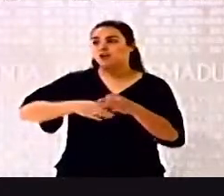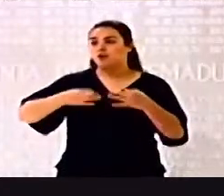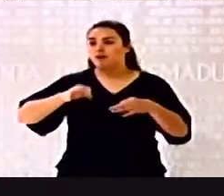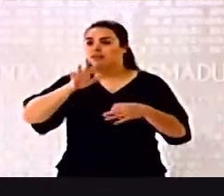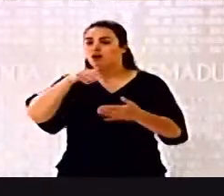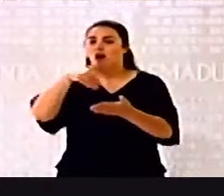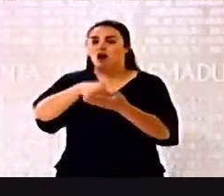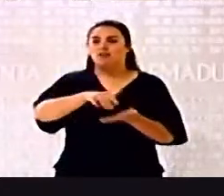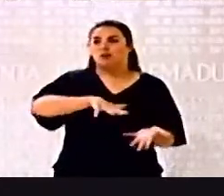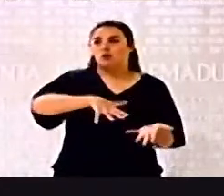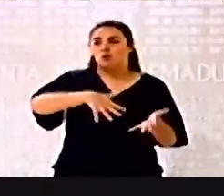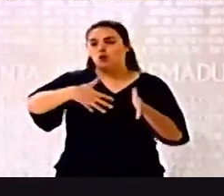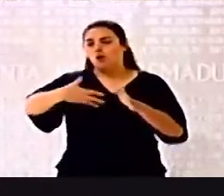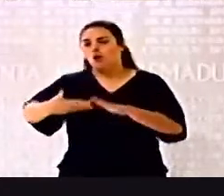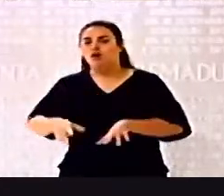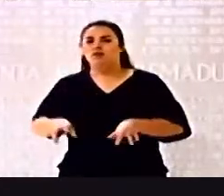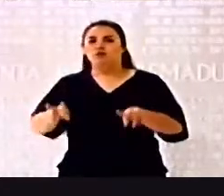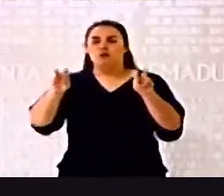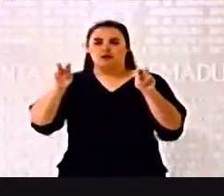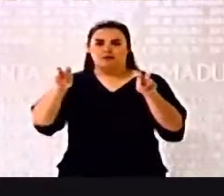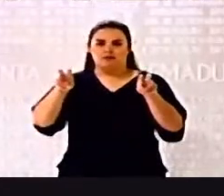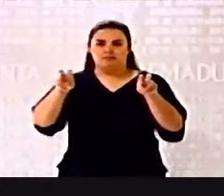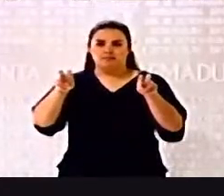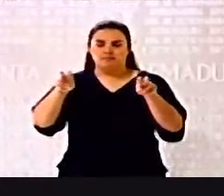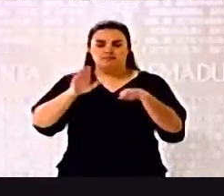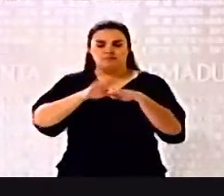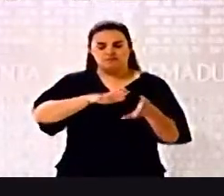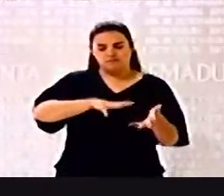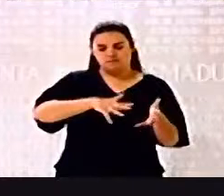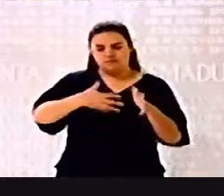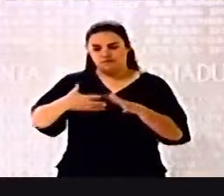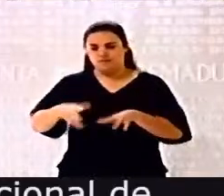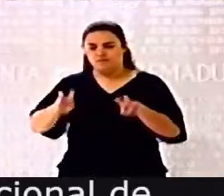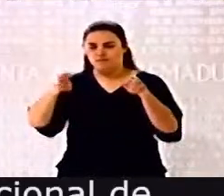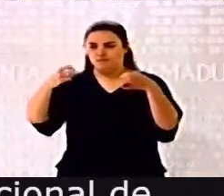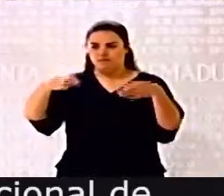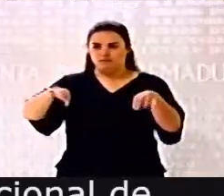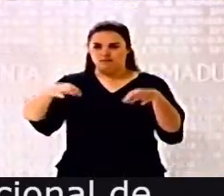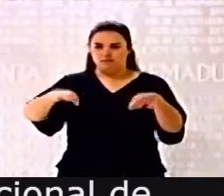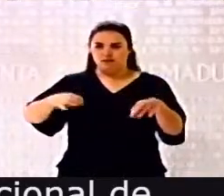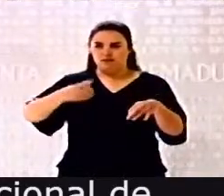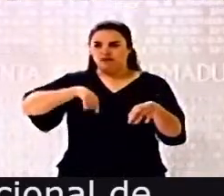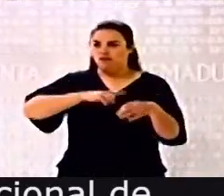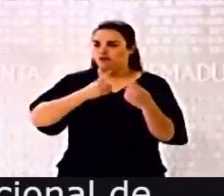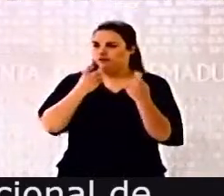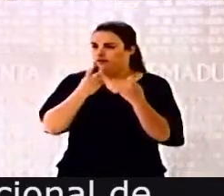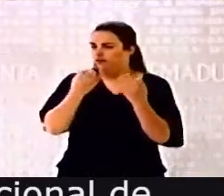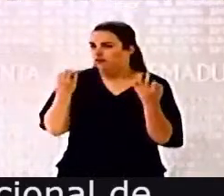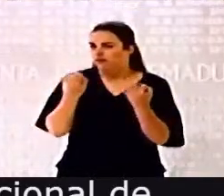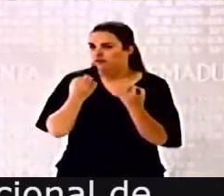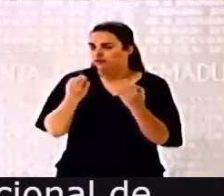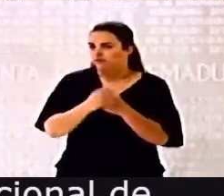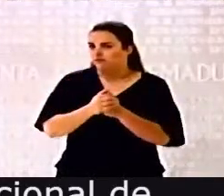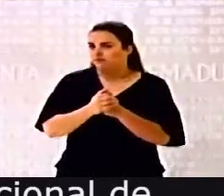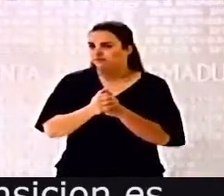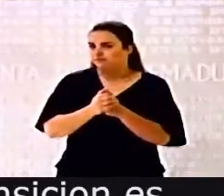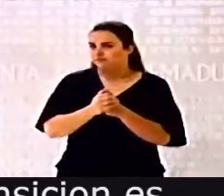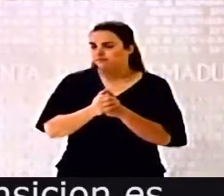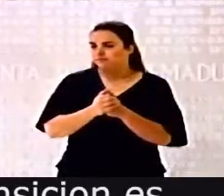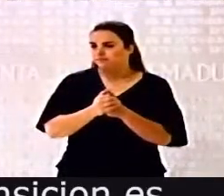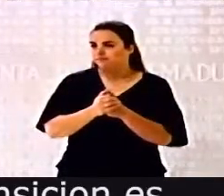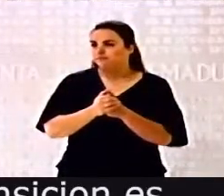nueva transición, en la transición hacia la nueva normalidad, es necesario que seamos lo